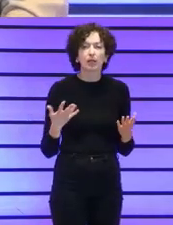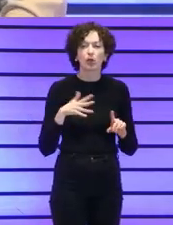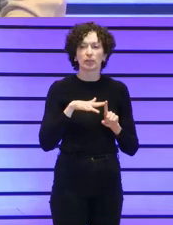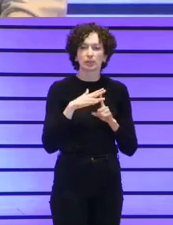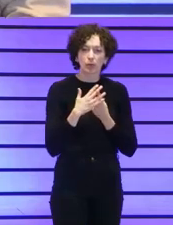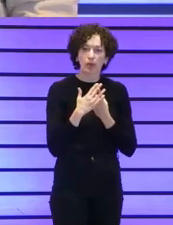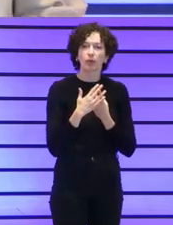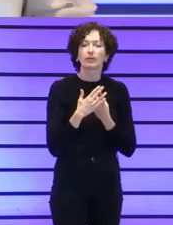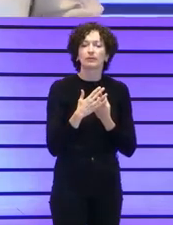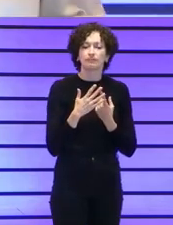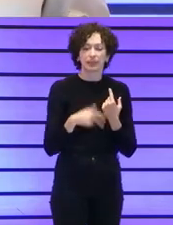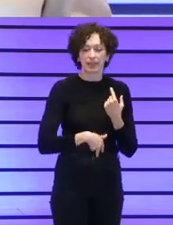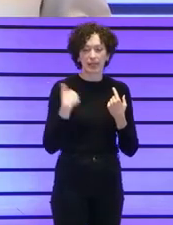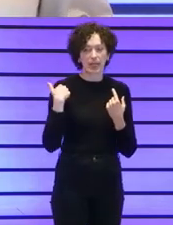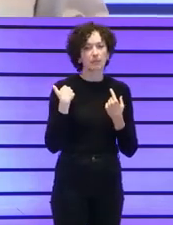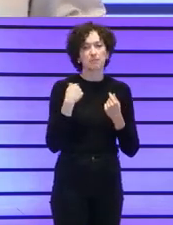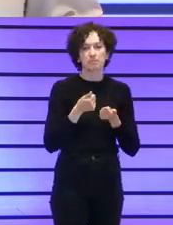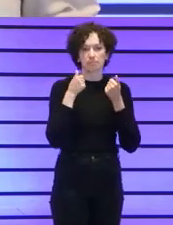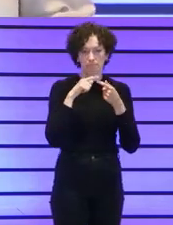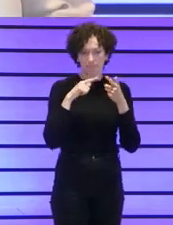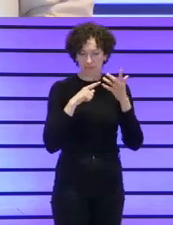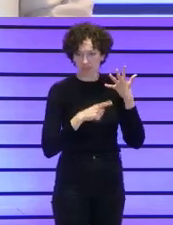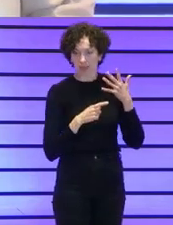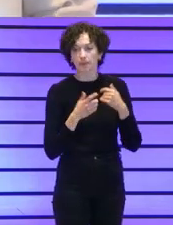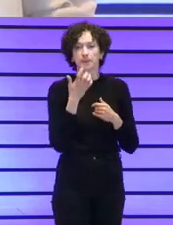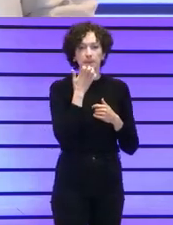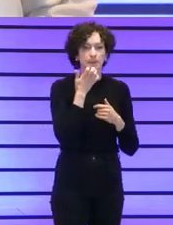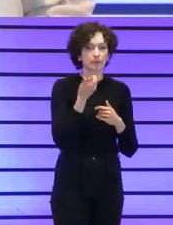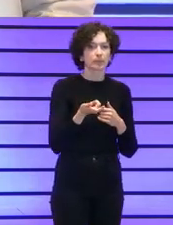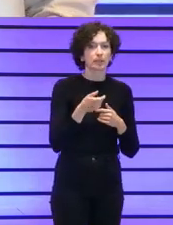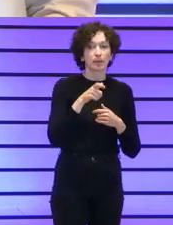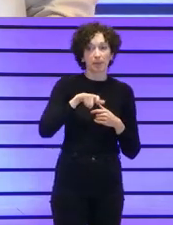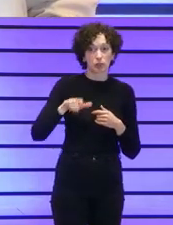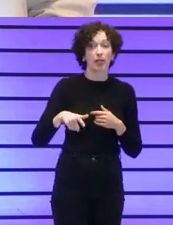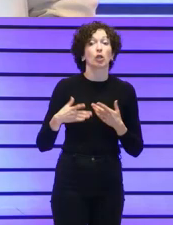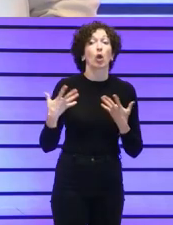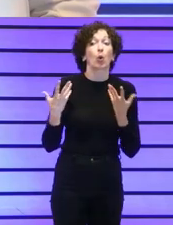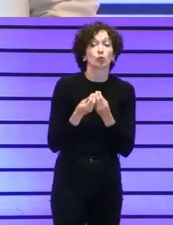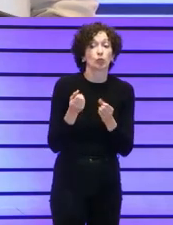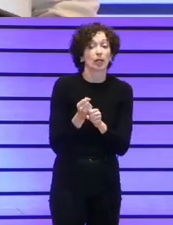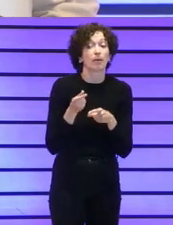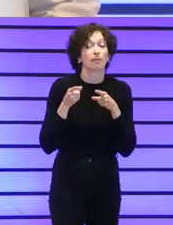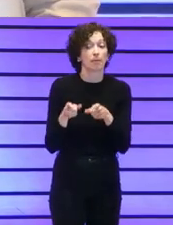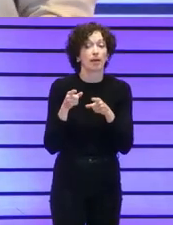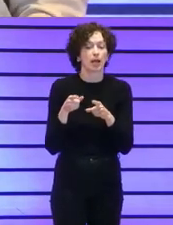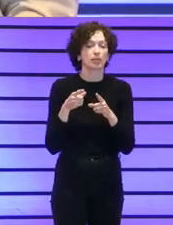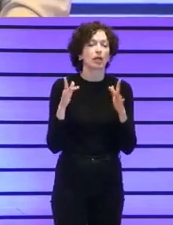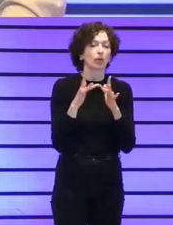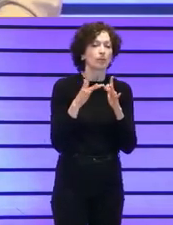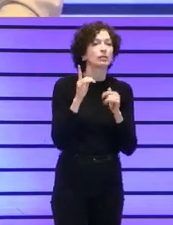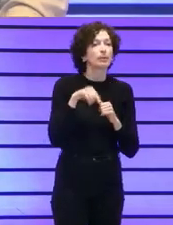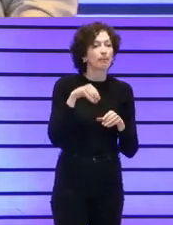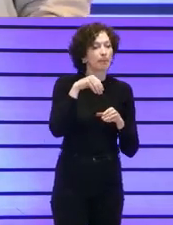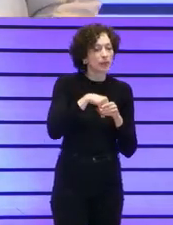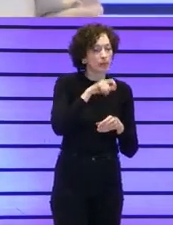cosas, ¿no? Entonces, son las relaciones con las personas a las que sirves, pero son también las relaciones con tus